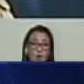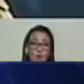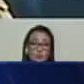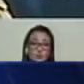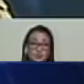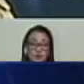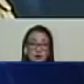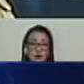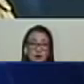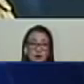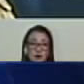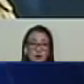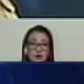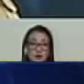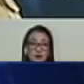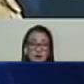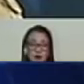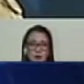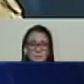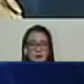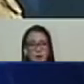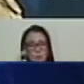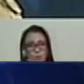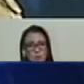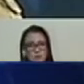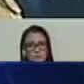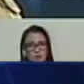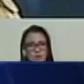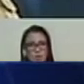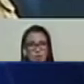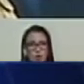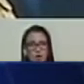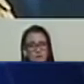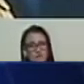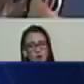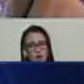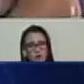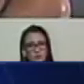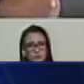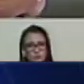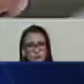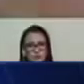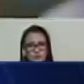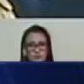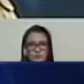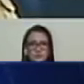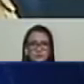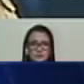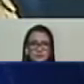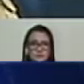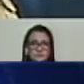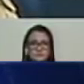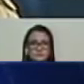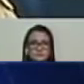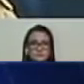2013. Así que es una excusa tonta. Y ya les voy a decir por qué. Ya les voy a explicar qué fue lo que